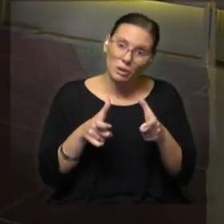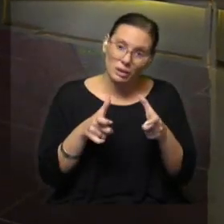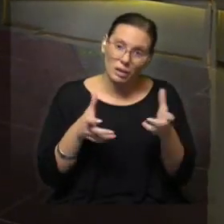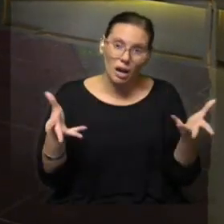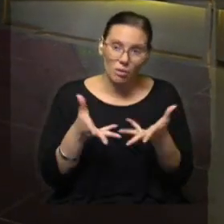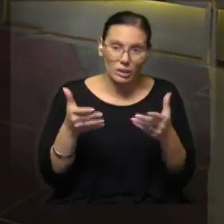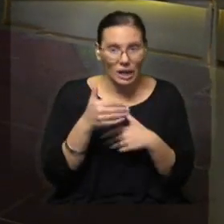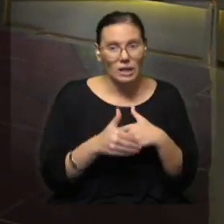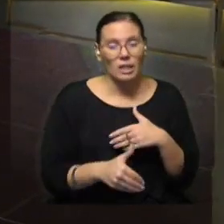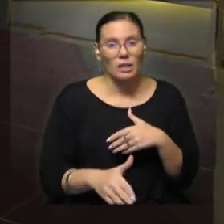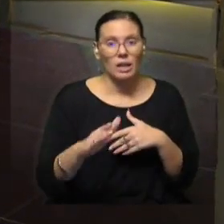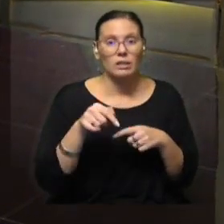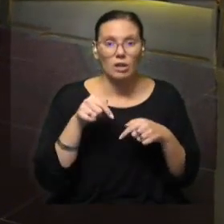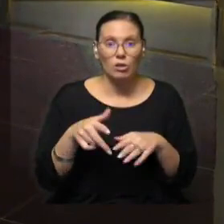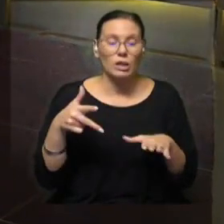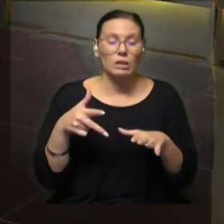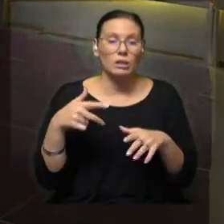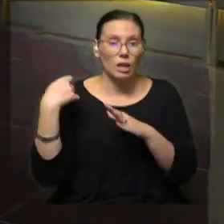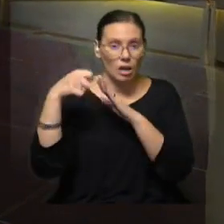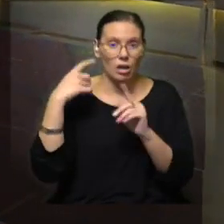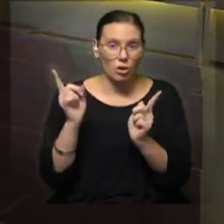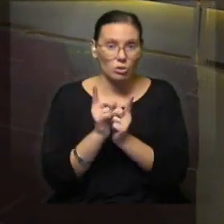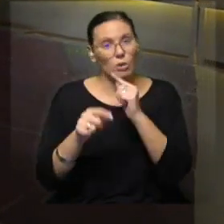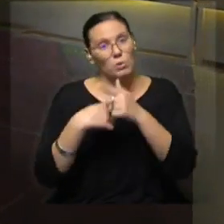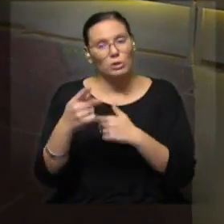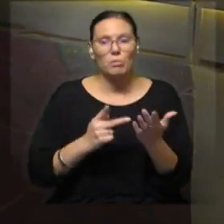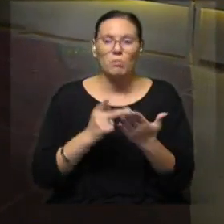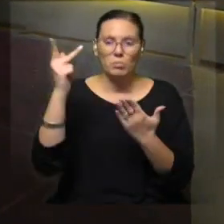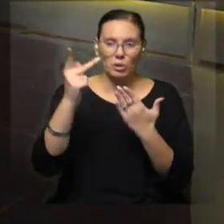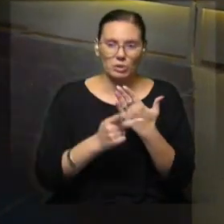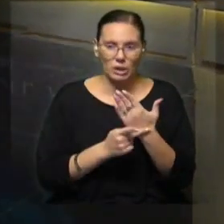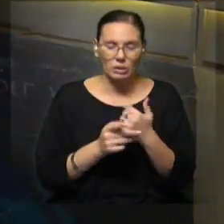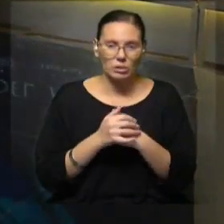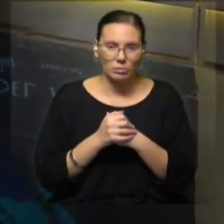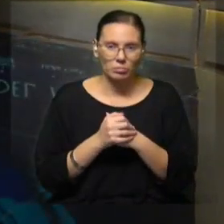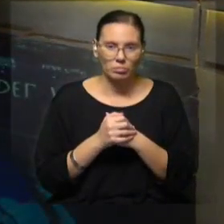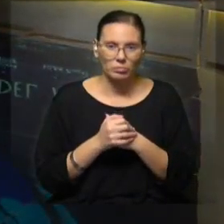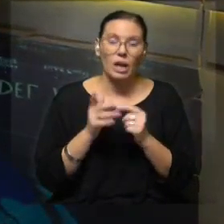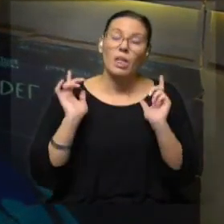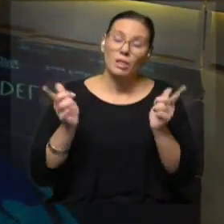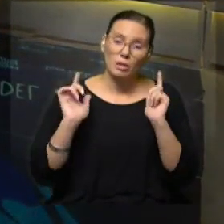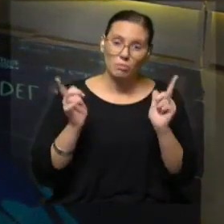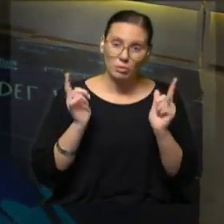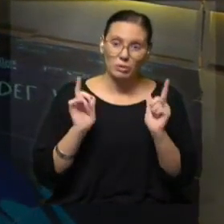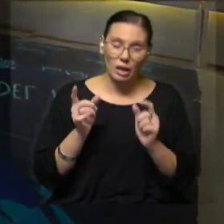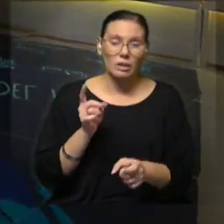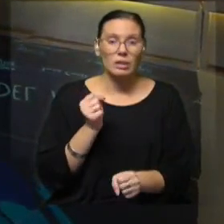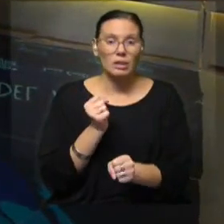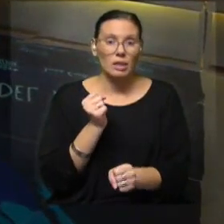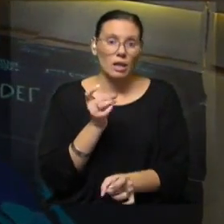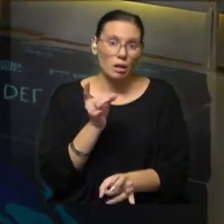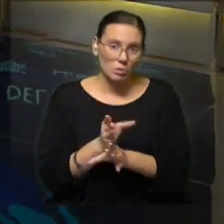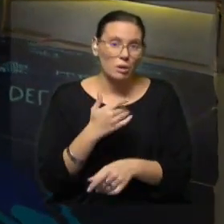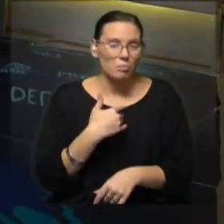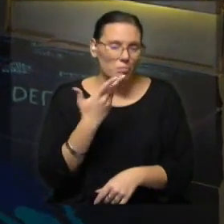ahora en adelante con este corto y con los próximos proyectos que tengan adelante. Y a disfrutar de la profesión. Que se